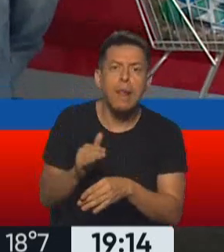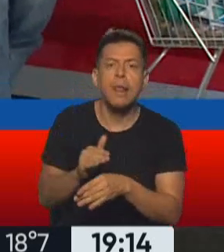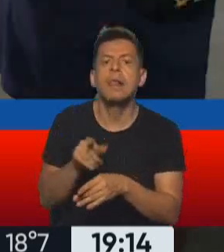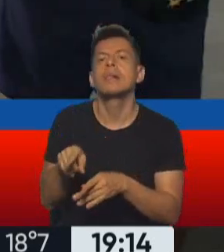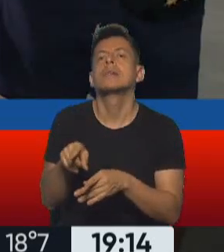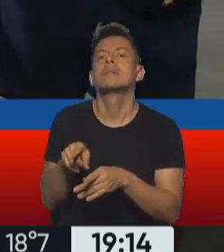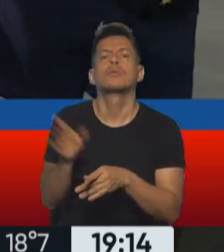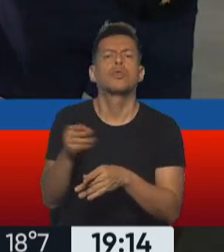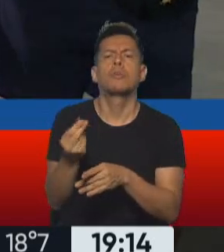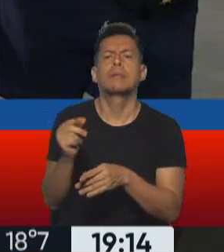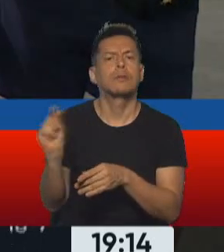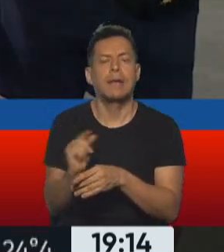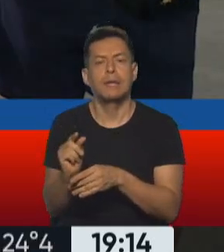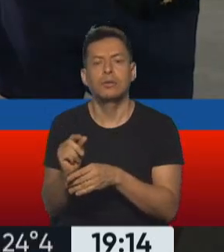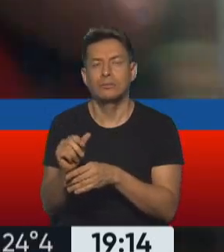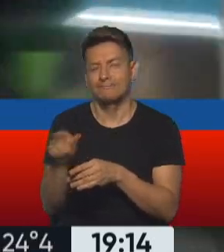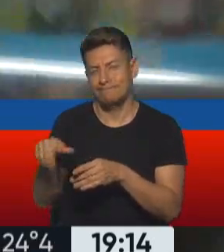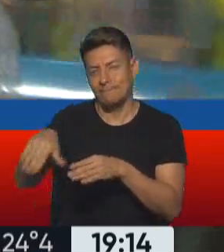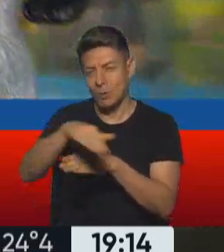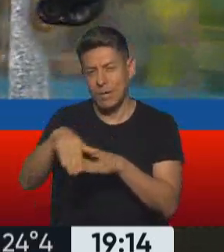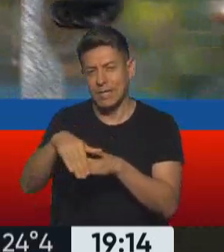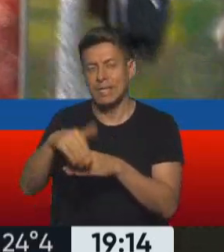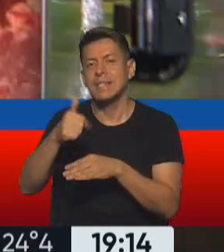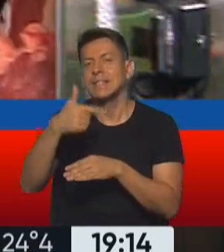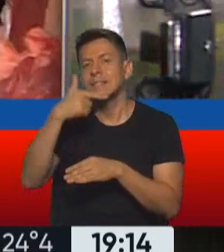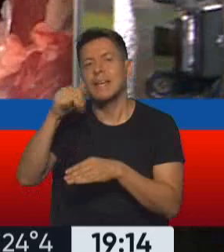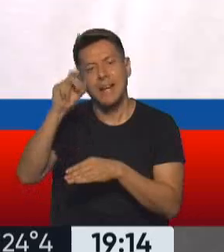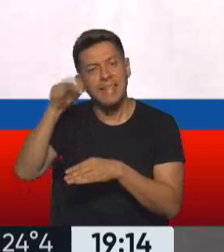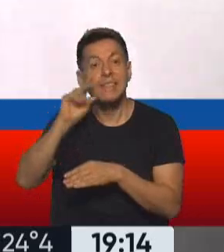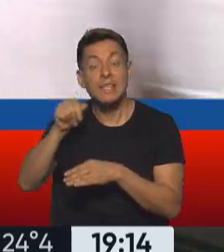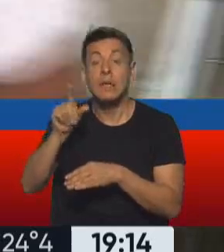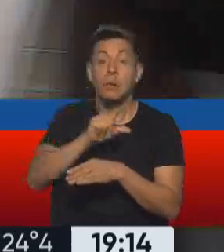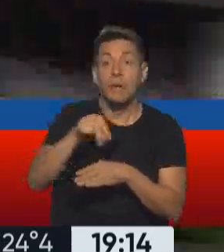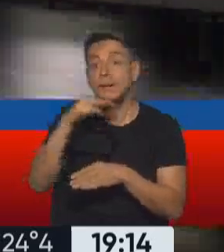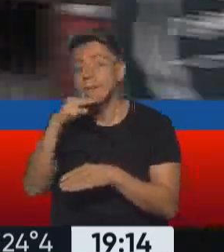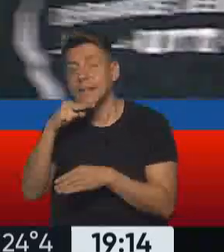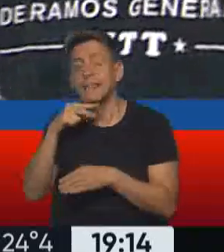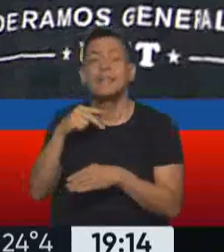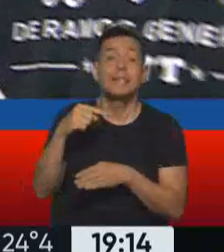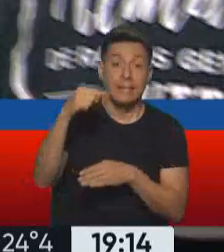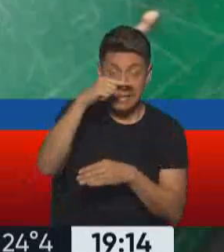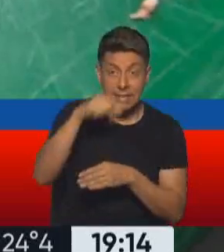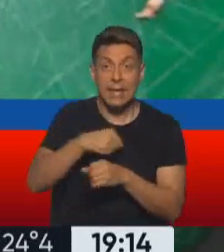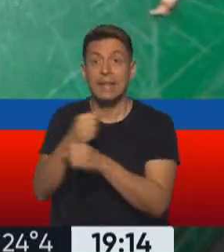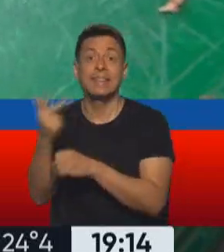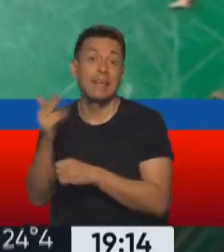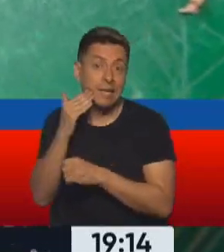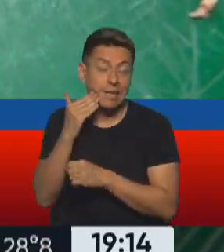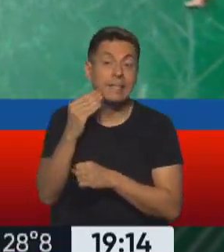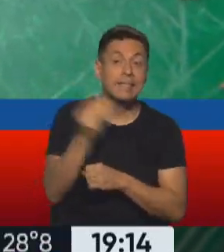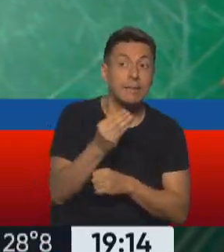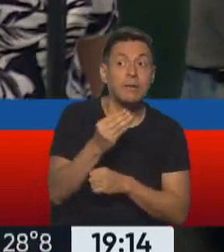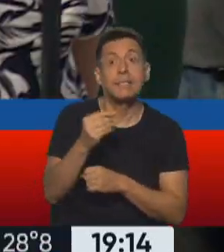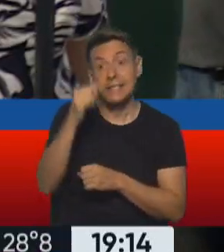Sarandí, a Redondo 3359, está abierto de lunes a viernes de 7 a 15 horas y los sábados de 7 a